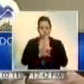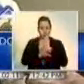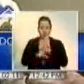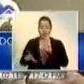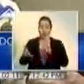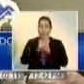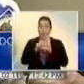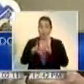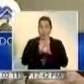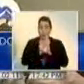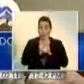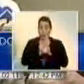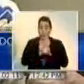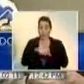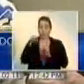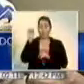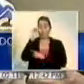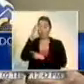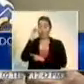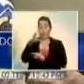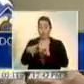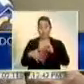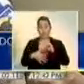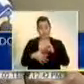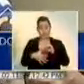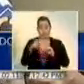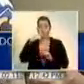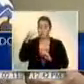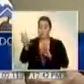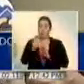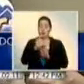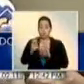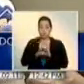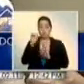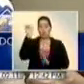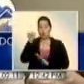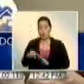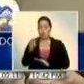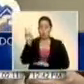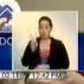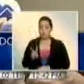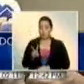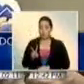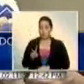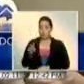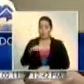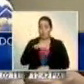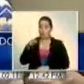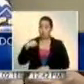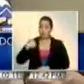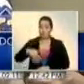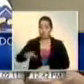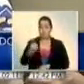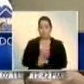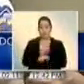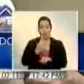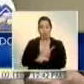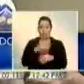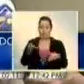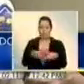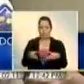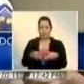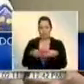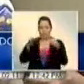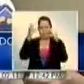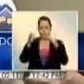de Institucionalización del Parlatino, que tiene rango constitucional en el país. Nosotros en las próximas horas vamos a